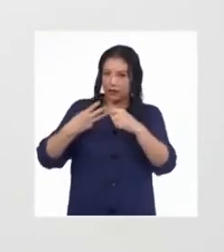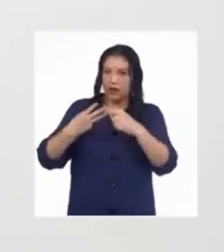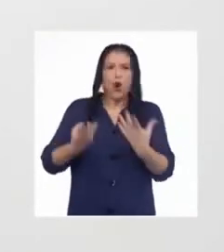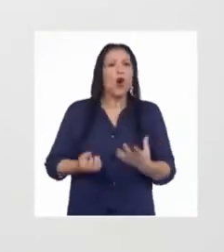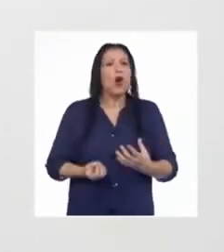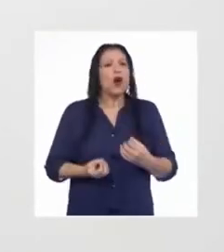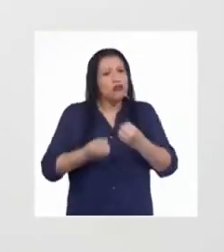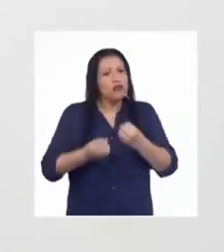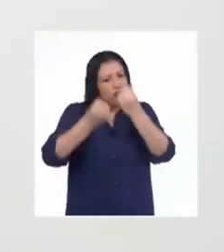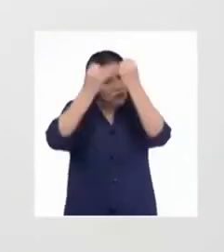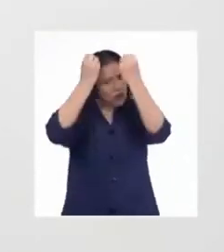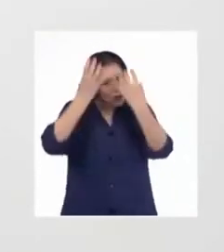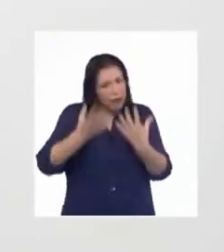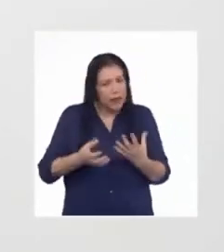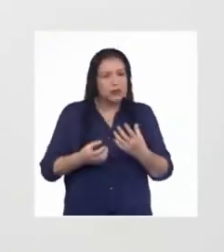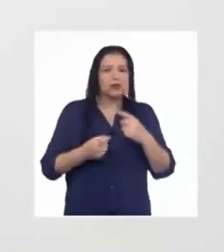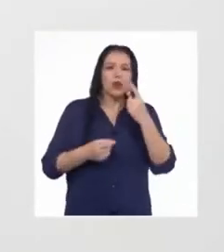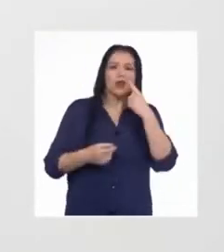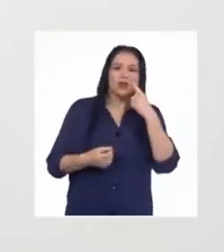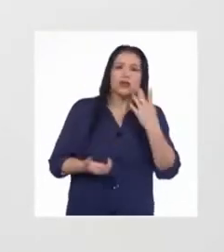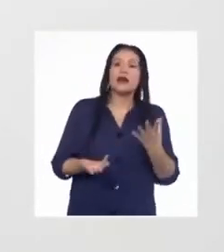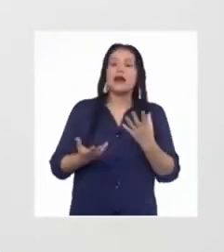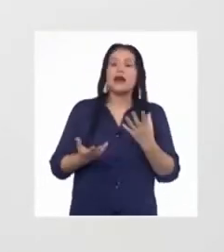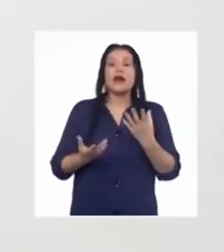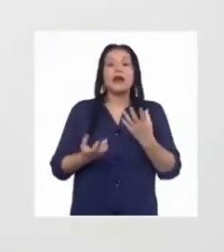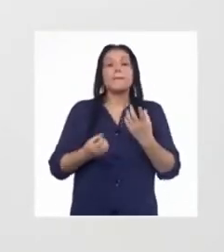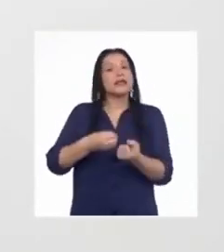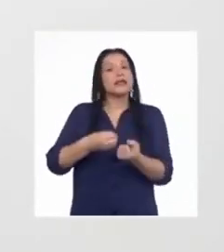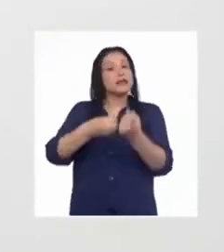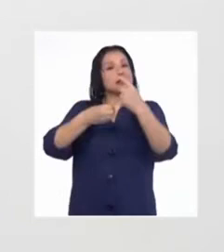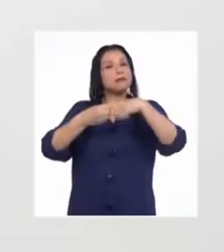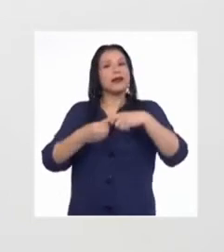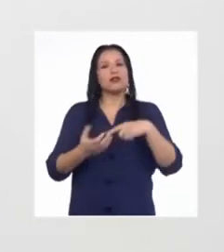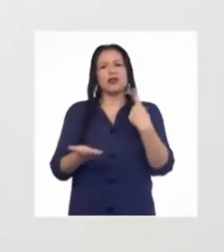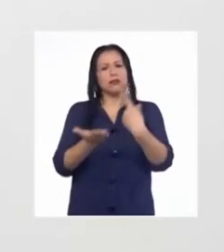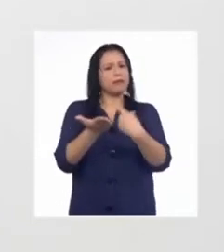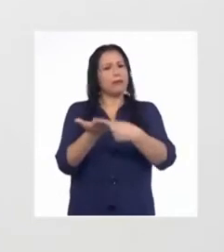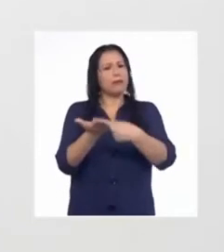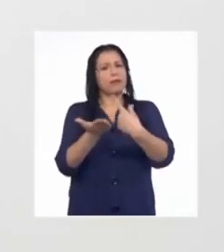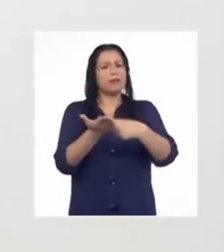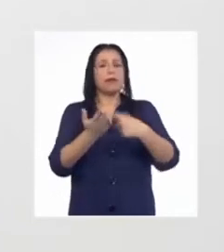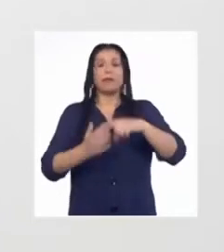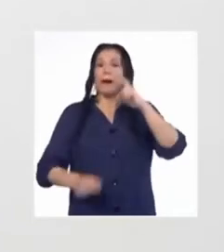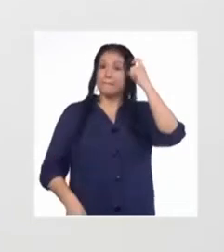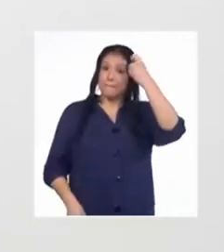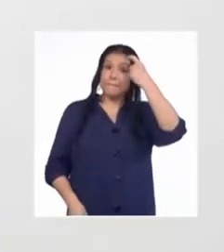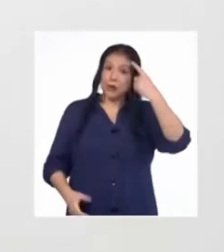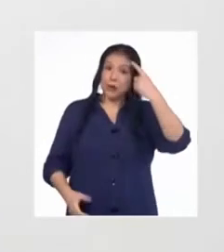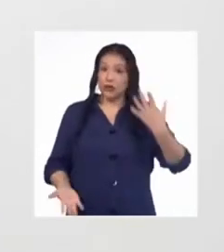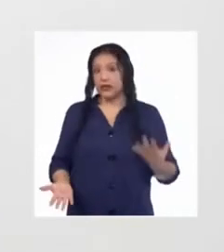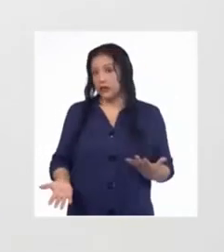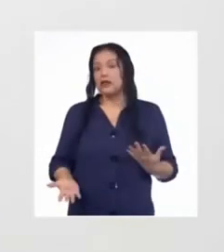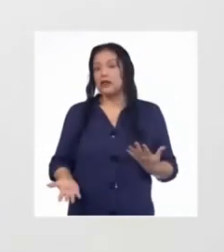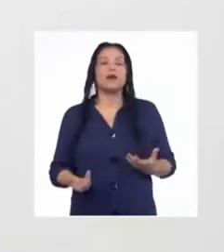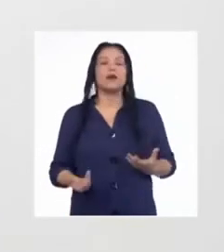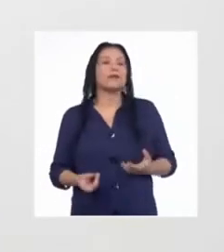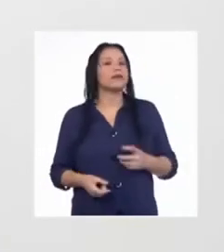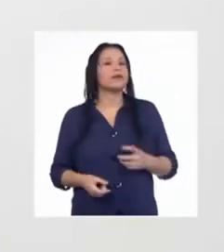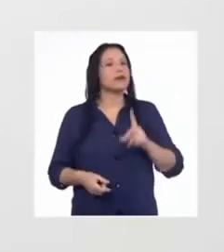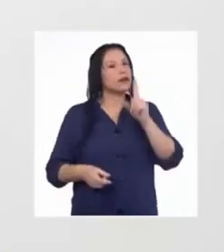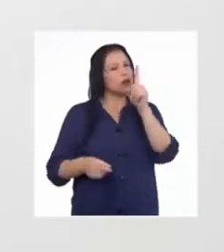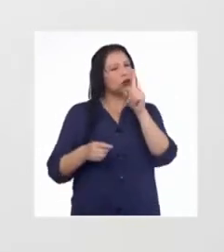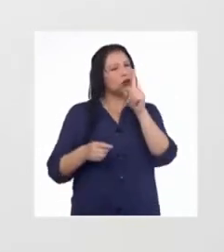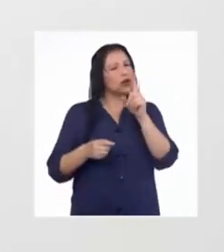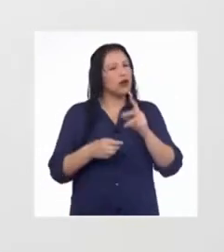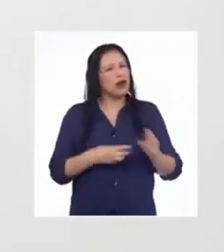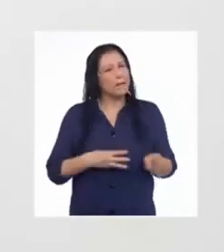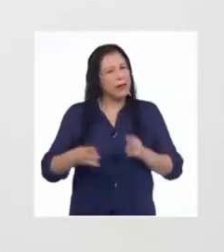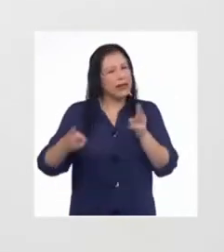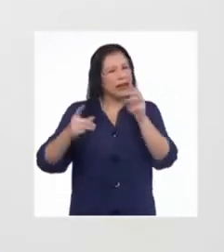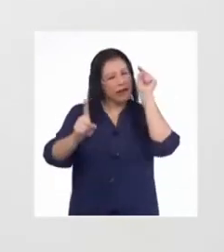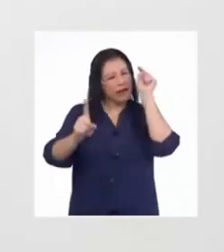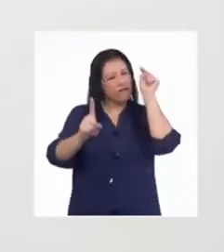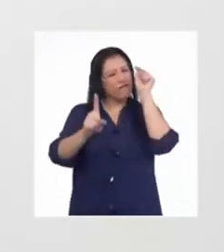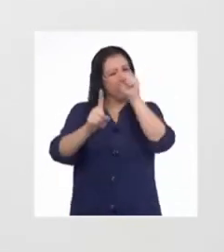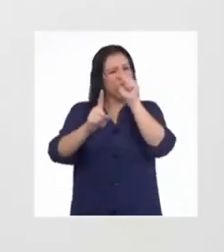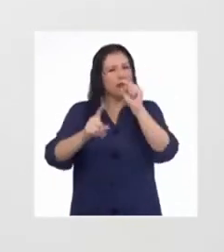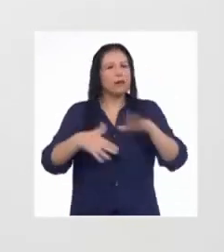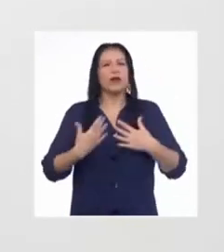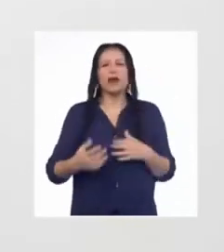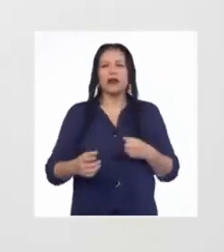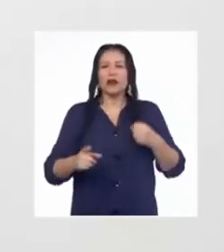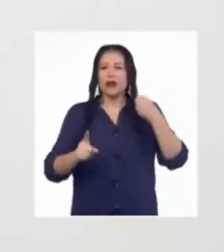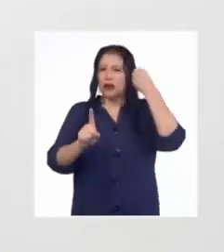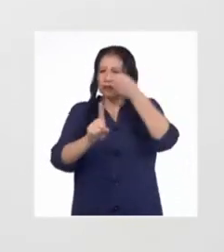informándonos, participando del debate político. Una de las maneras más directas de incidir en